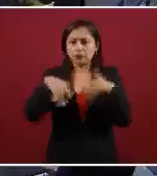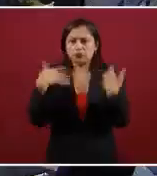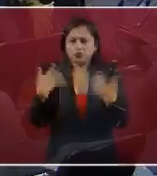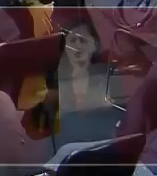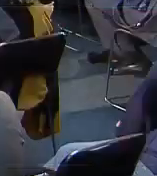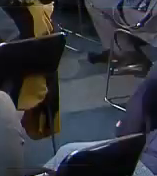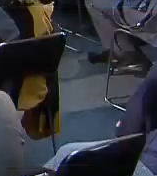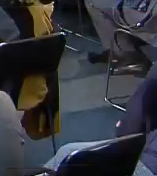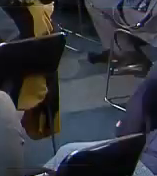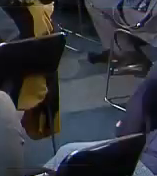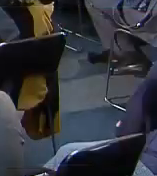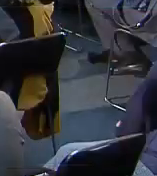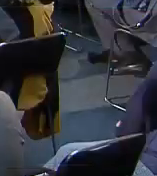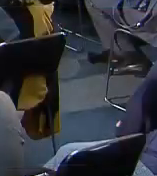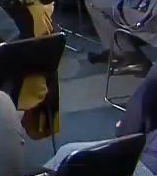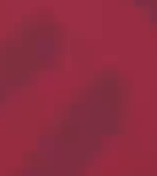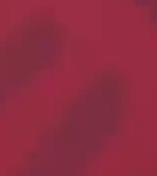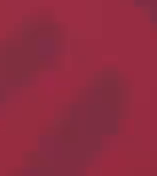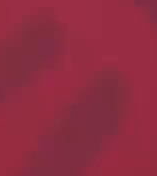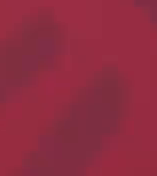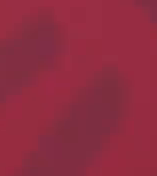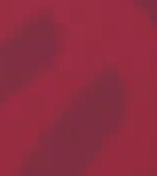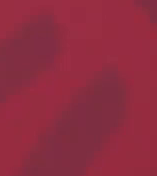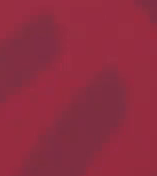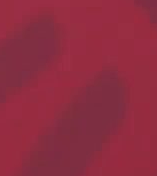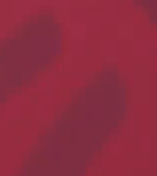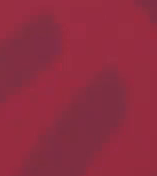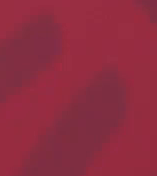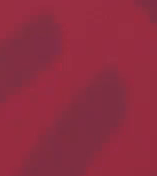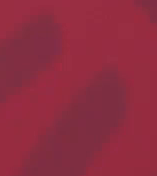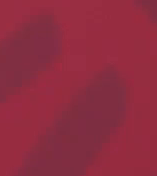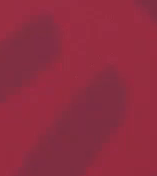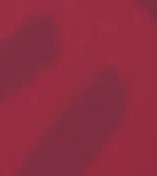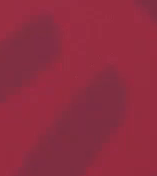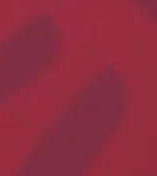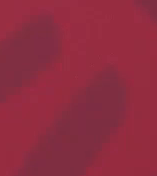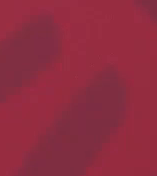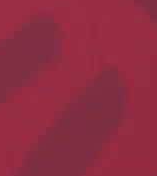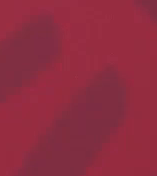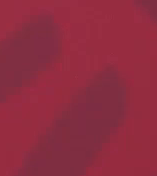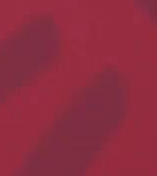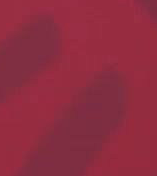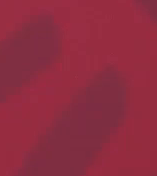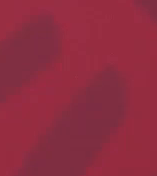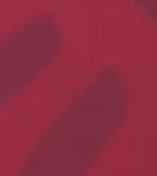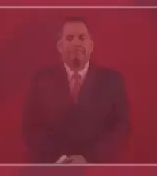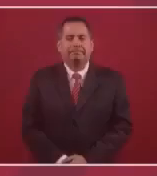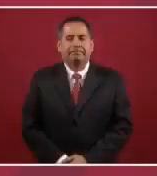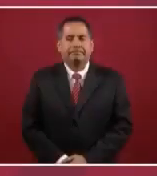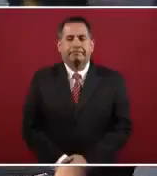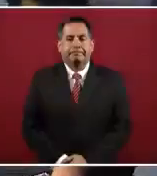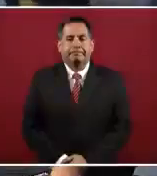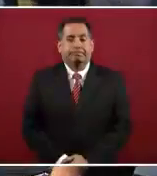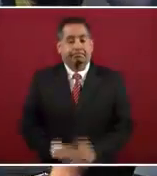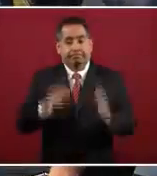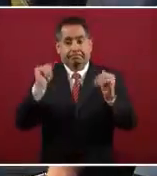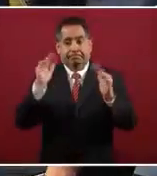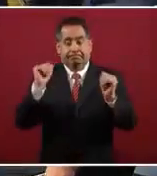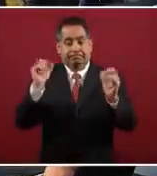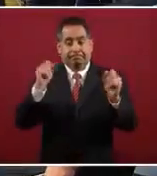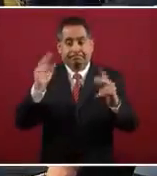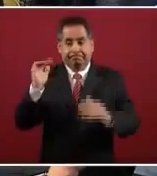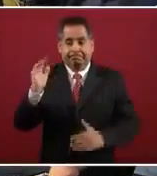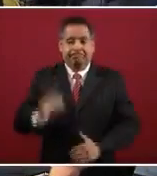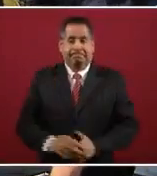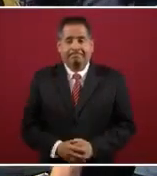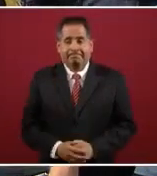único. Como México no hay dos. Ya me voy. Adiós, adiós.